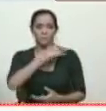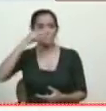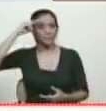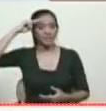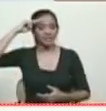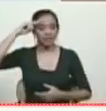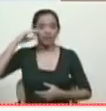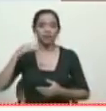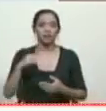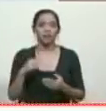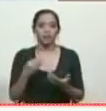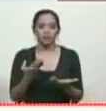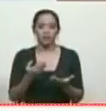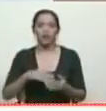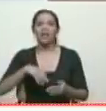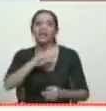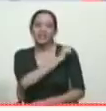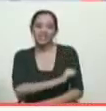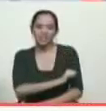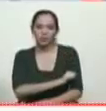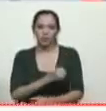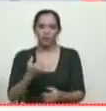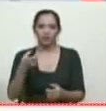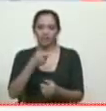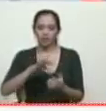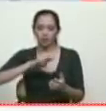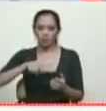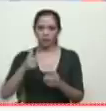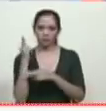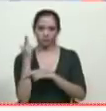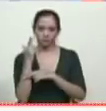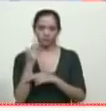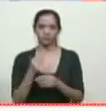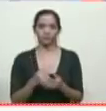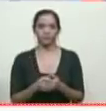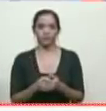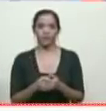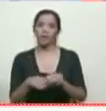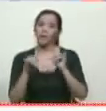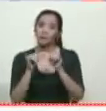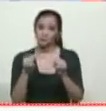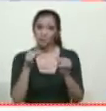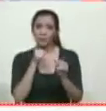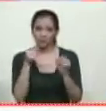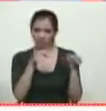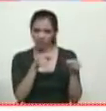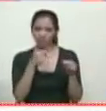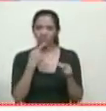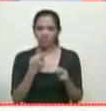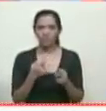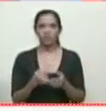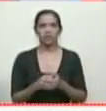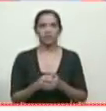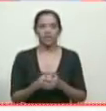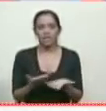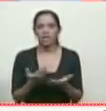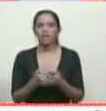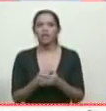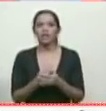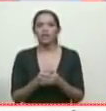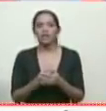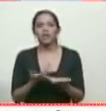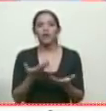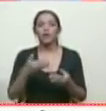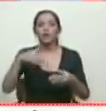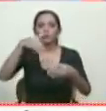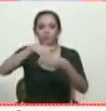intentaban despojarlo de su armamento. Pero Bocaranda fue el mismo periodista que dijo que las boletas electorales estaban en un CDI y